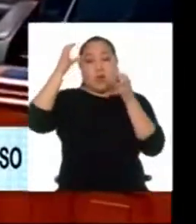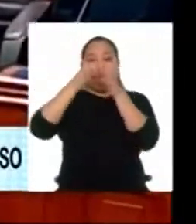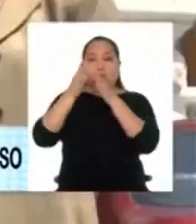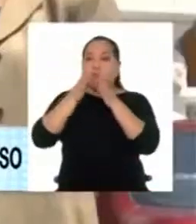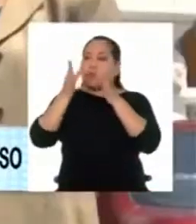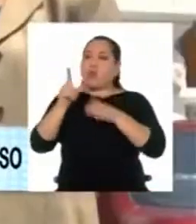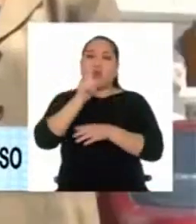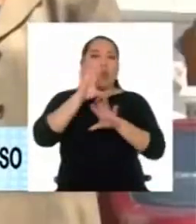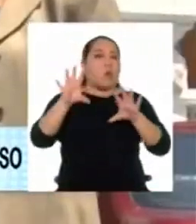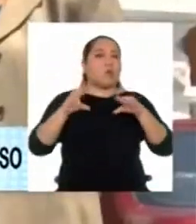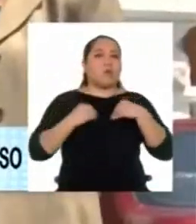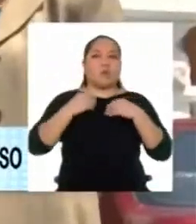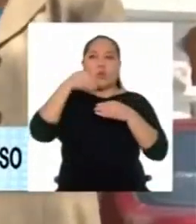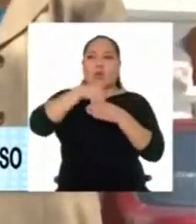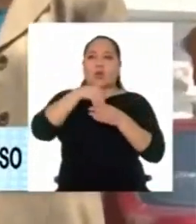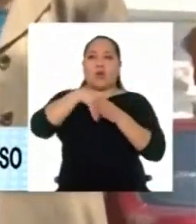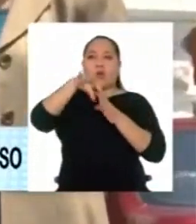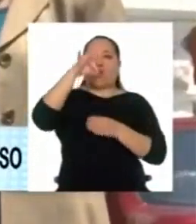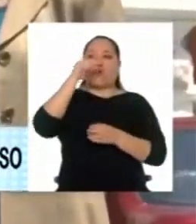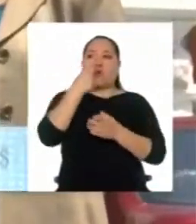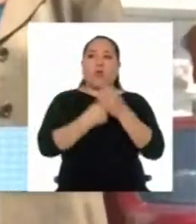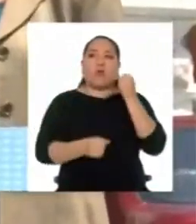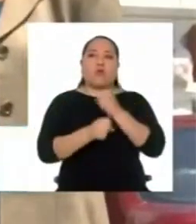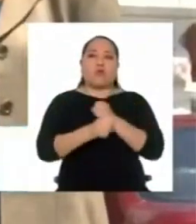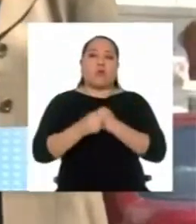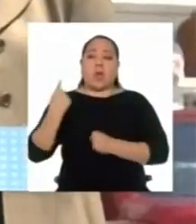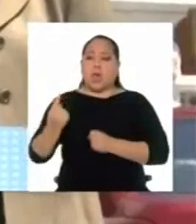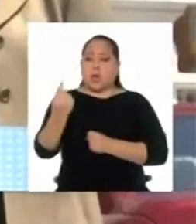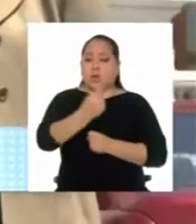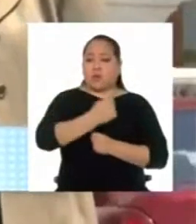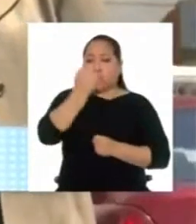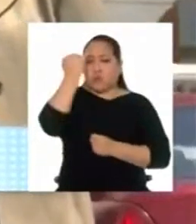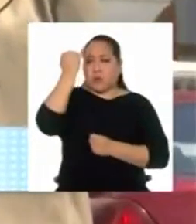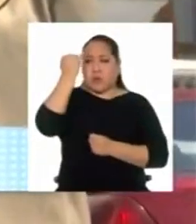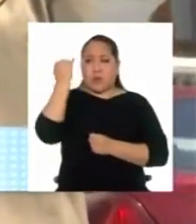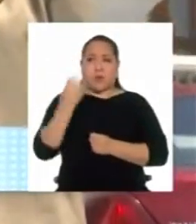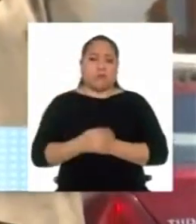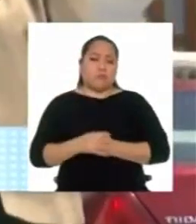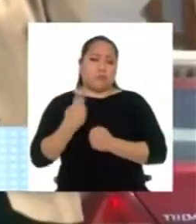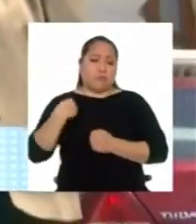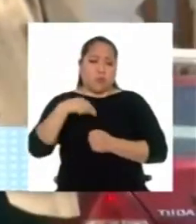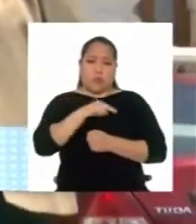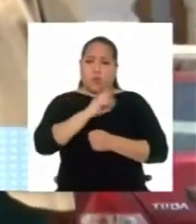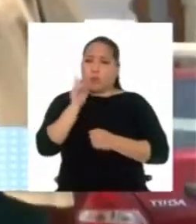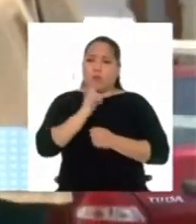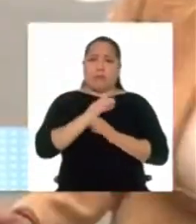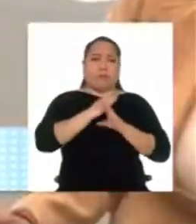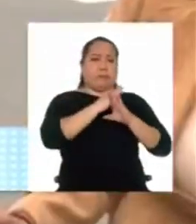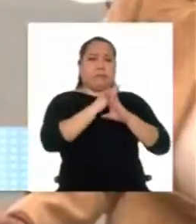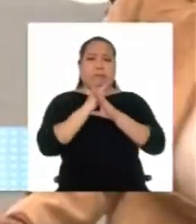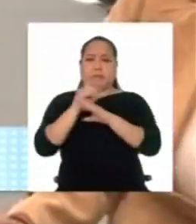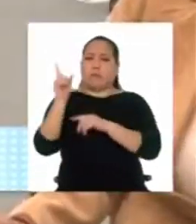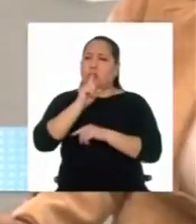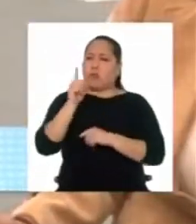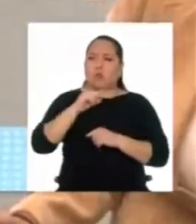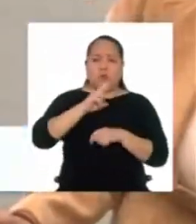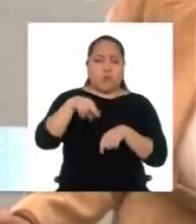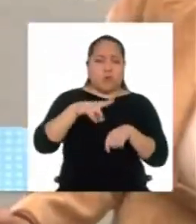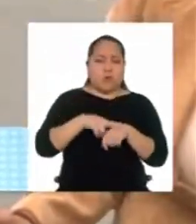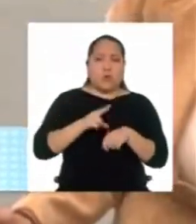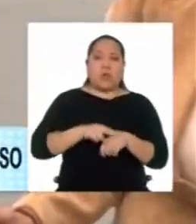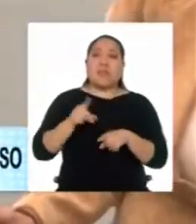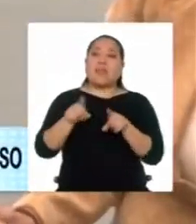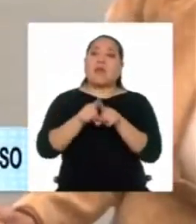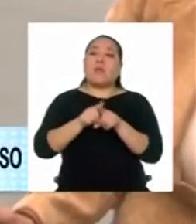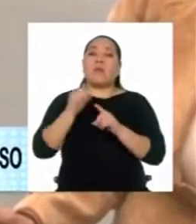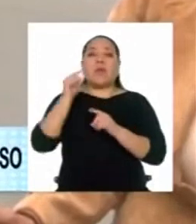gabinete Vázquez. El acuerdo de Perú Libre fue que cada uno vote de acuerdo a su criterio. No hay ninguna traición, ninguna fricción. También intentó poner